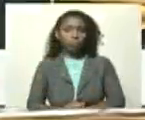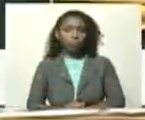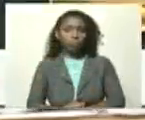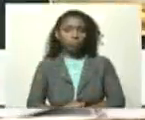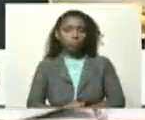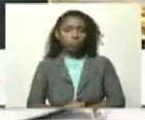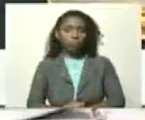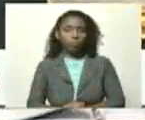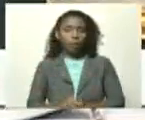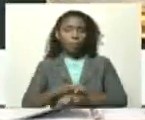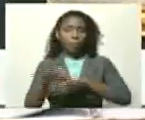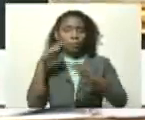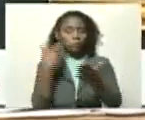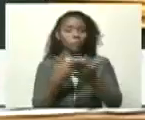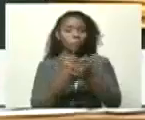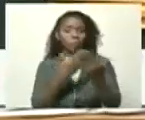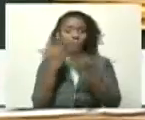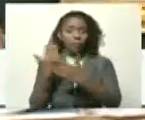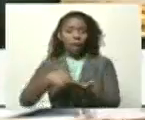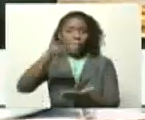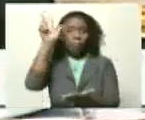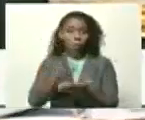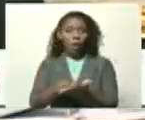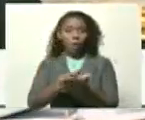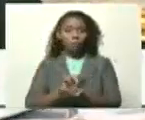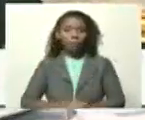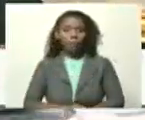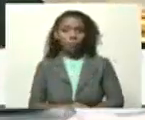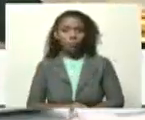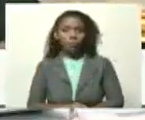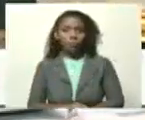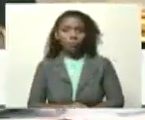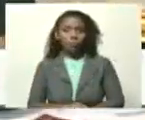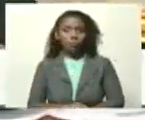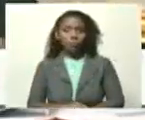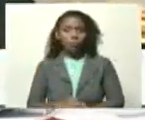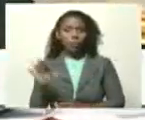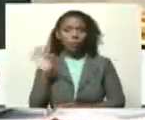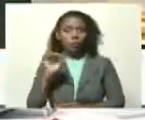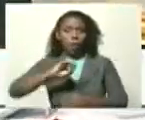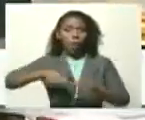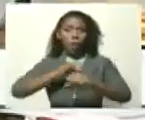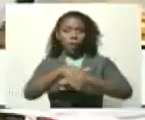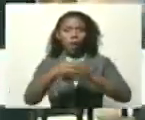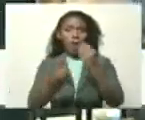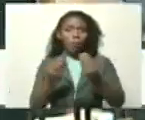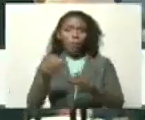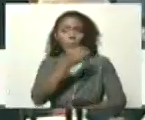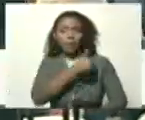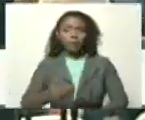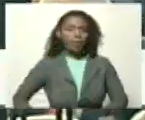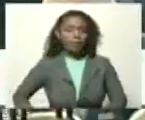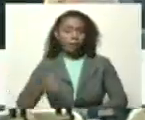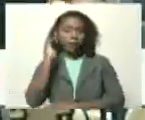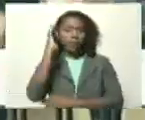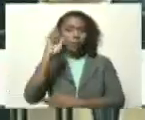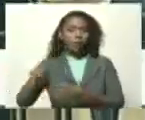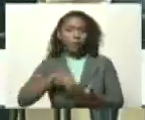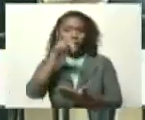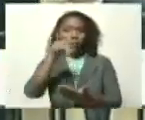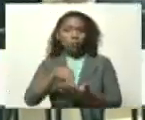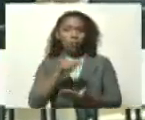Mayoría evidente, queda aprobado y electo Jorge Rodríguez Gómez como presidente de la Asamblea